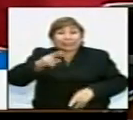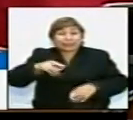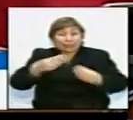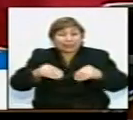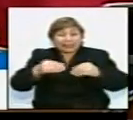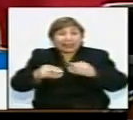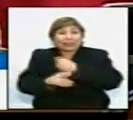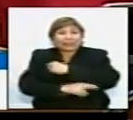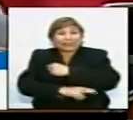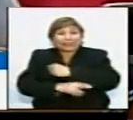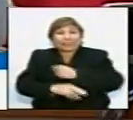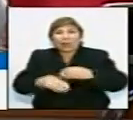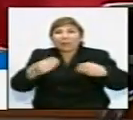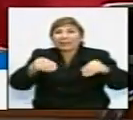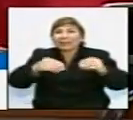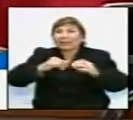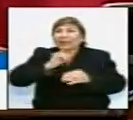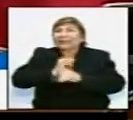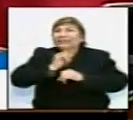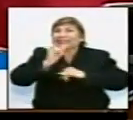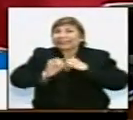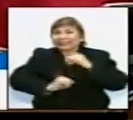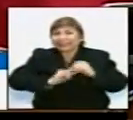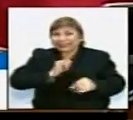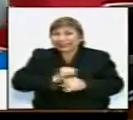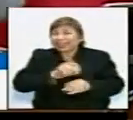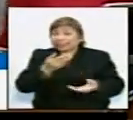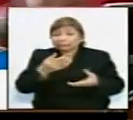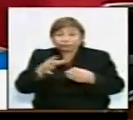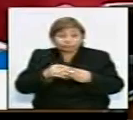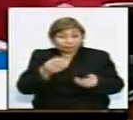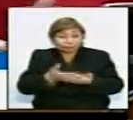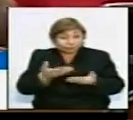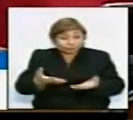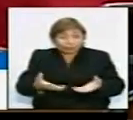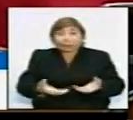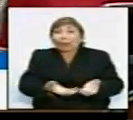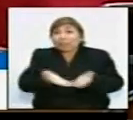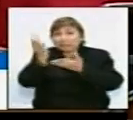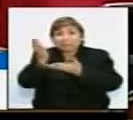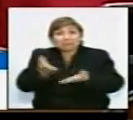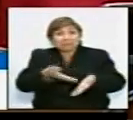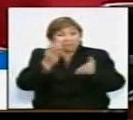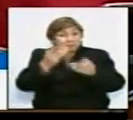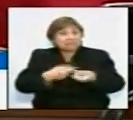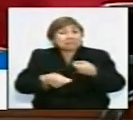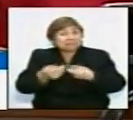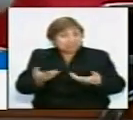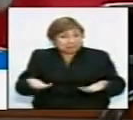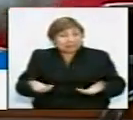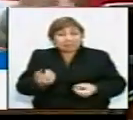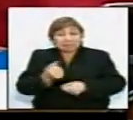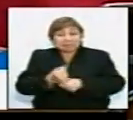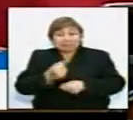nacional, o inclusive para un mercado internacional. Y el grupo que básicamente trabaja en agroexportación también.